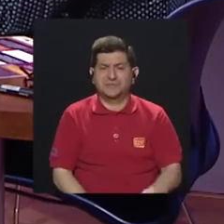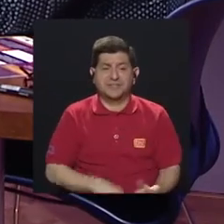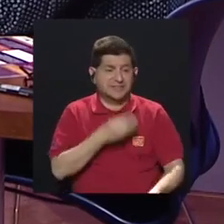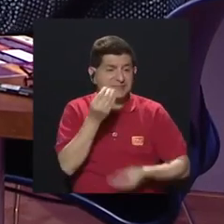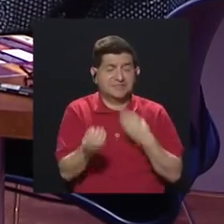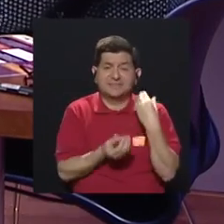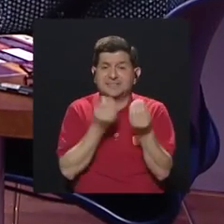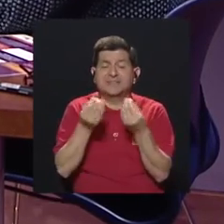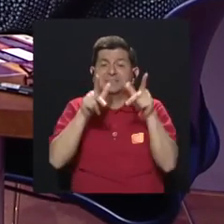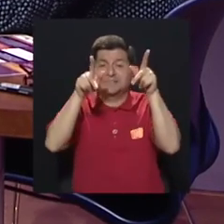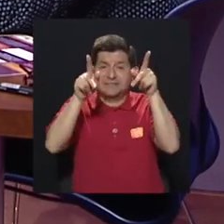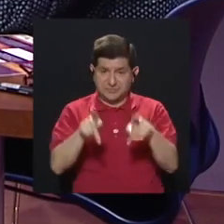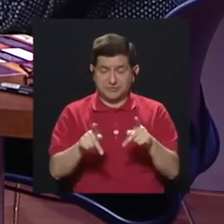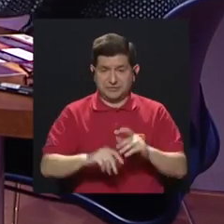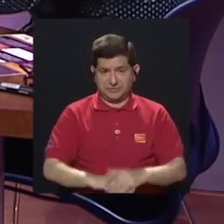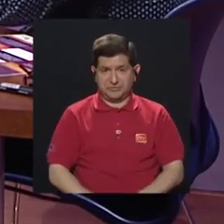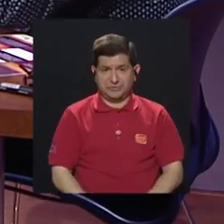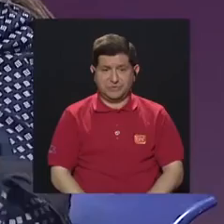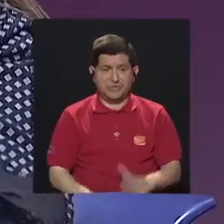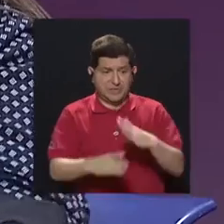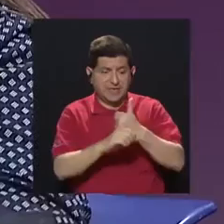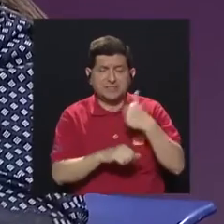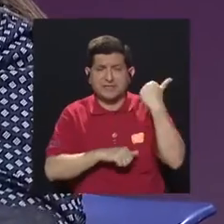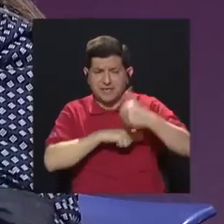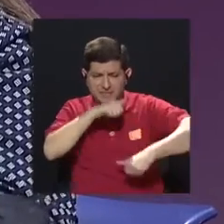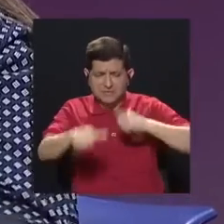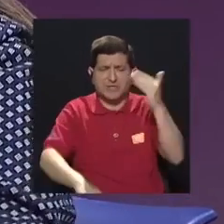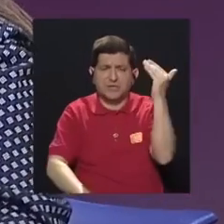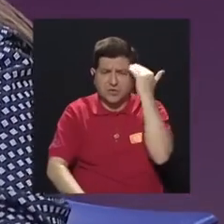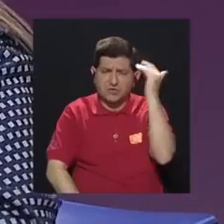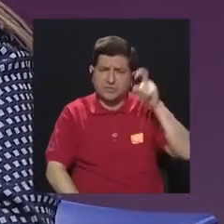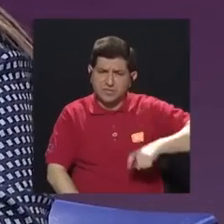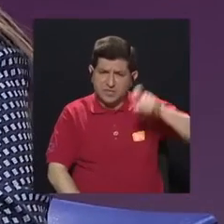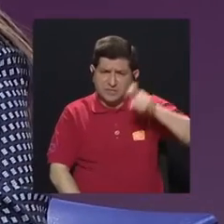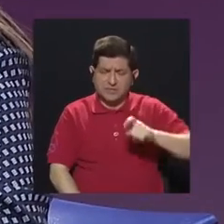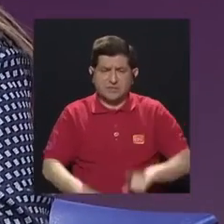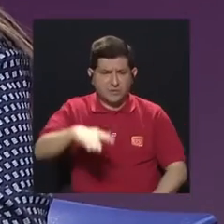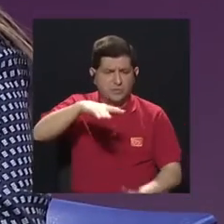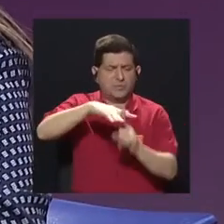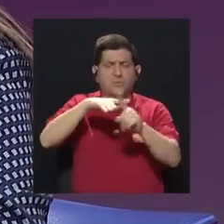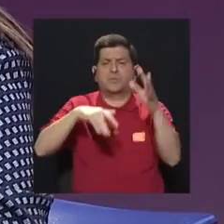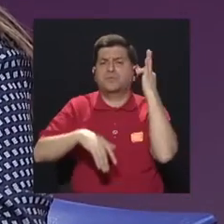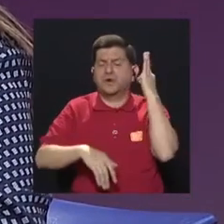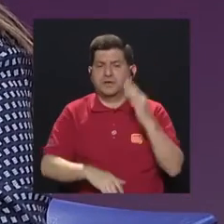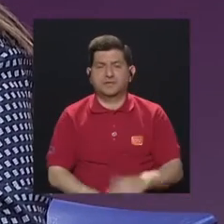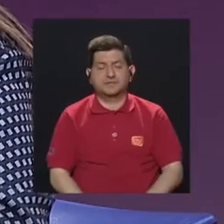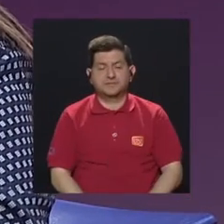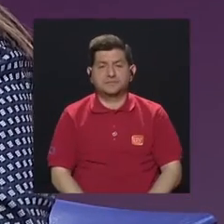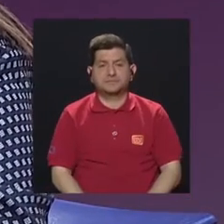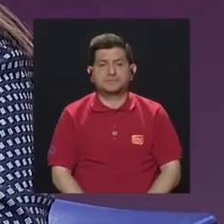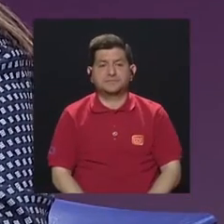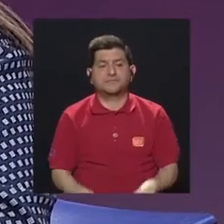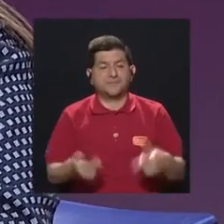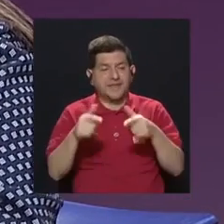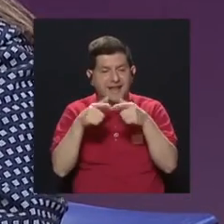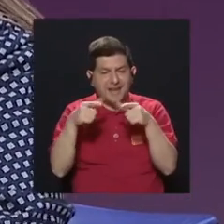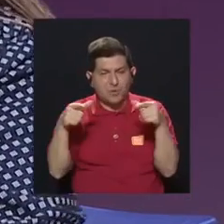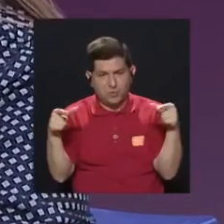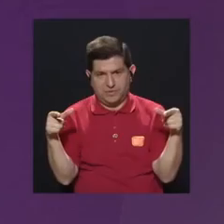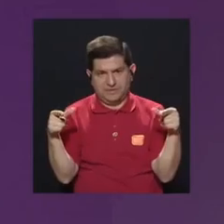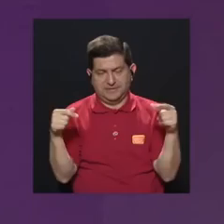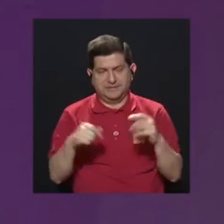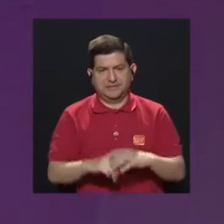hacer que las personas hagan un esfuerzo consciente de la necesidad de visibilizar a las mujeres y el lenguaje